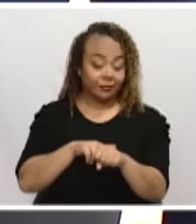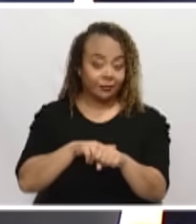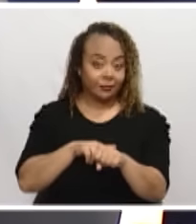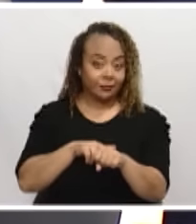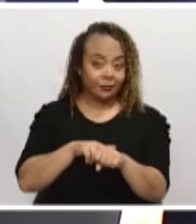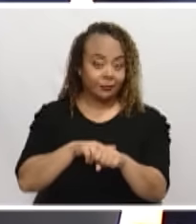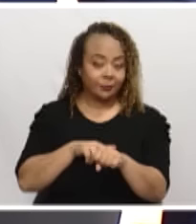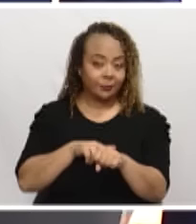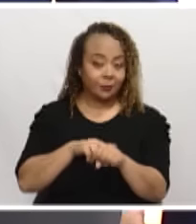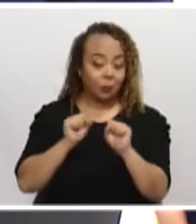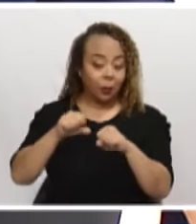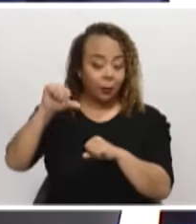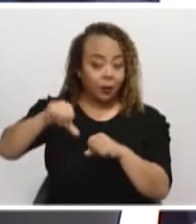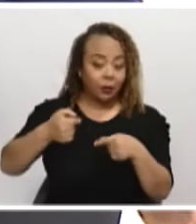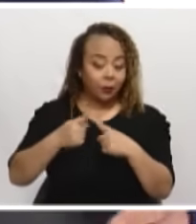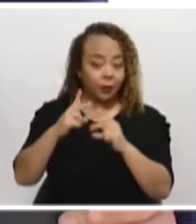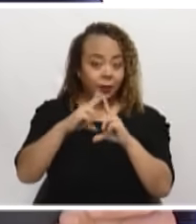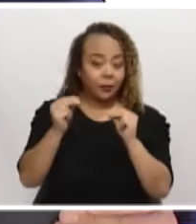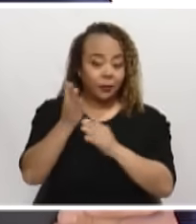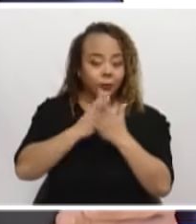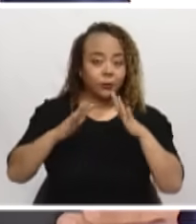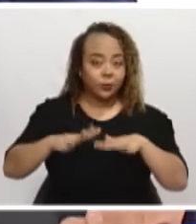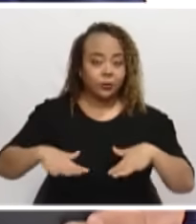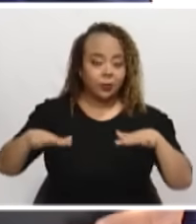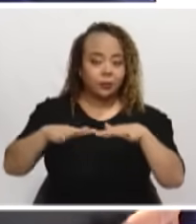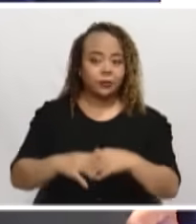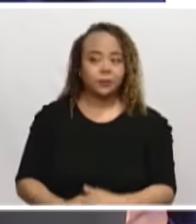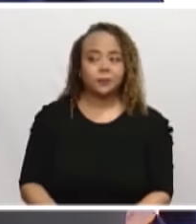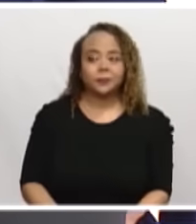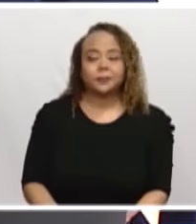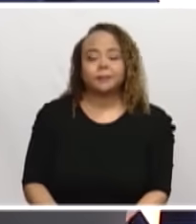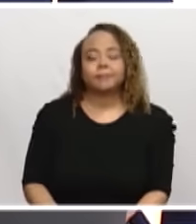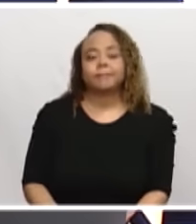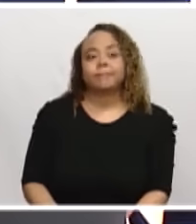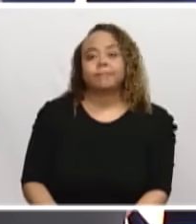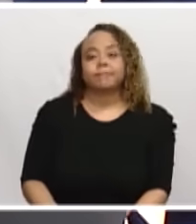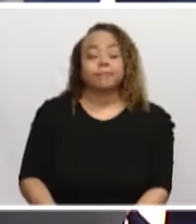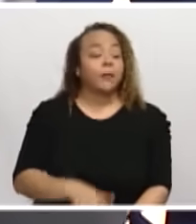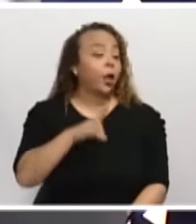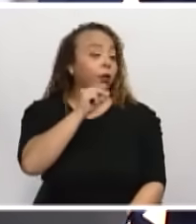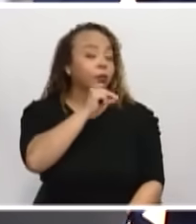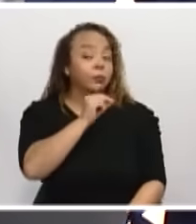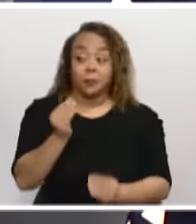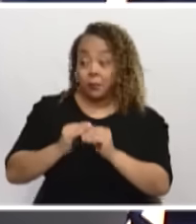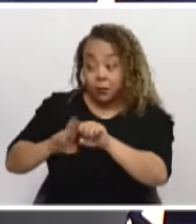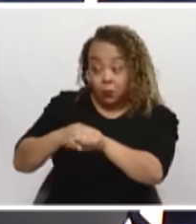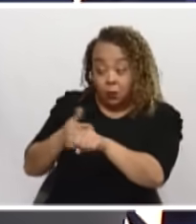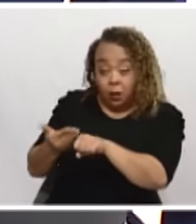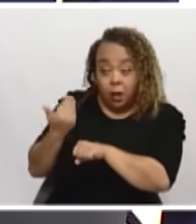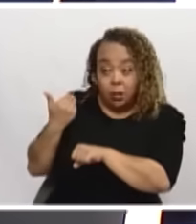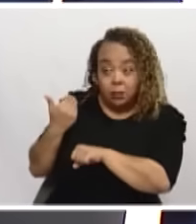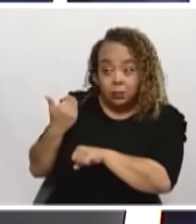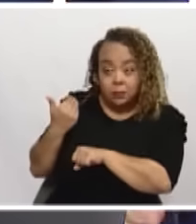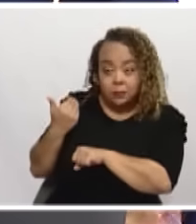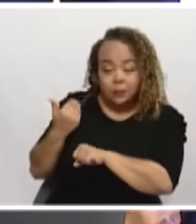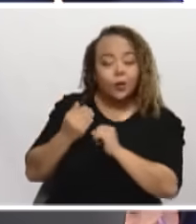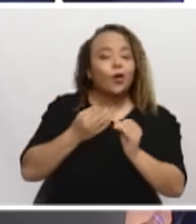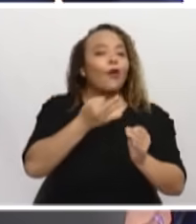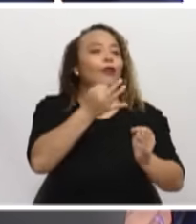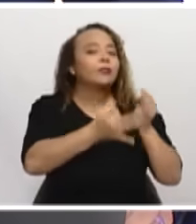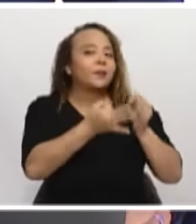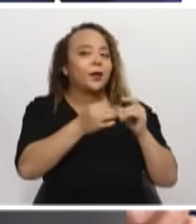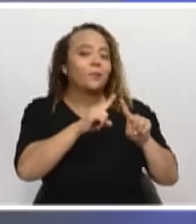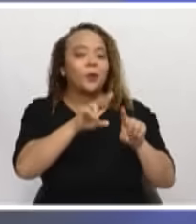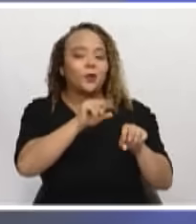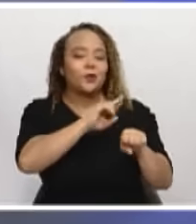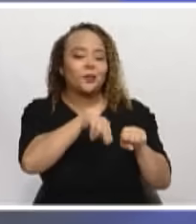se vale perder contra Nicaragua en ciertos contextos no es más normalizado que antes es justificado pero no